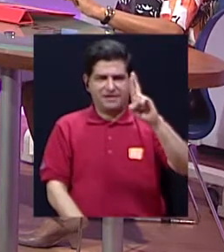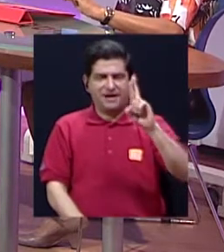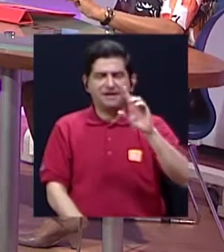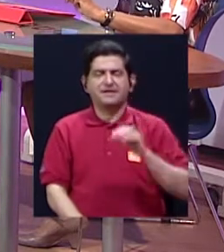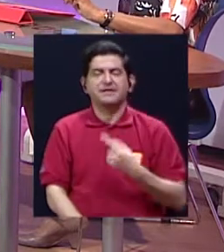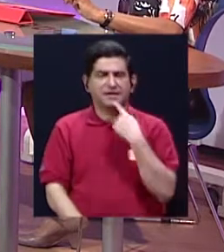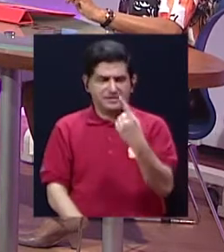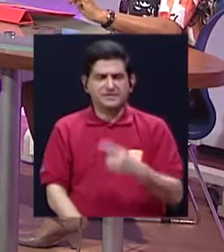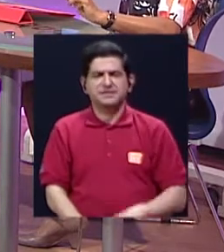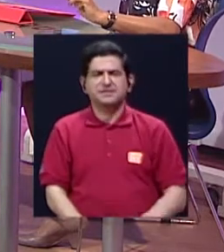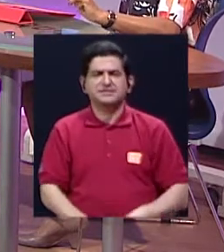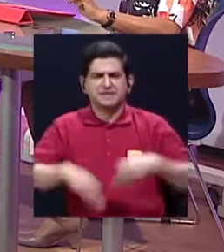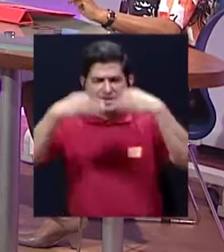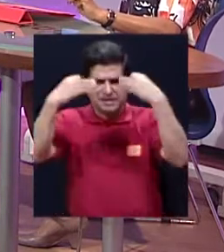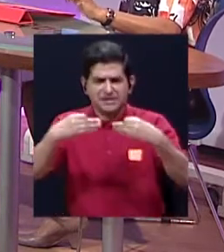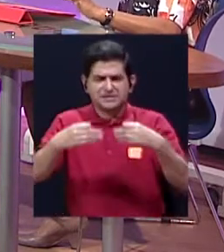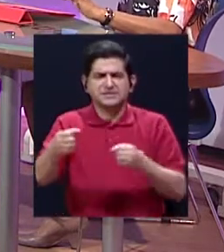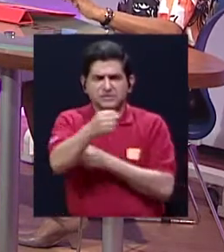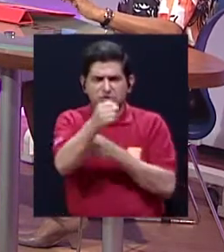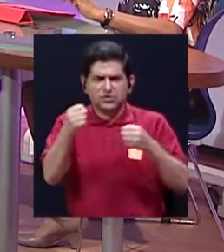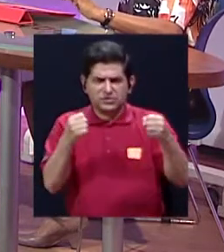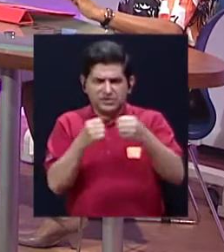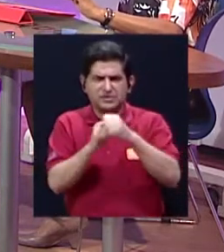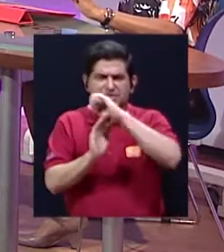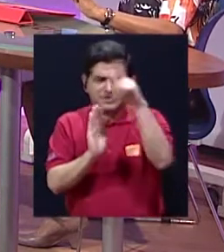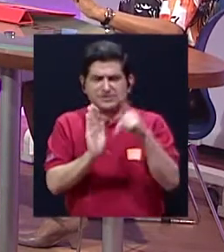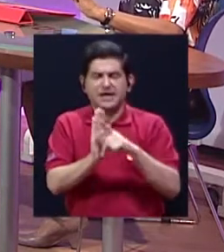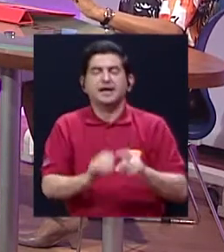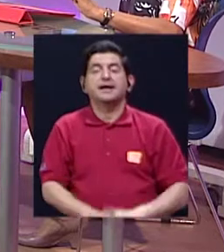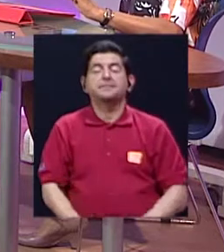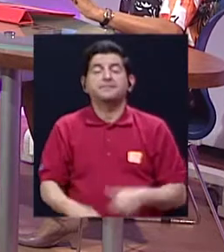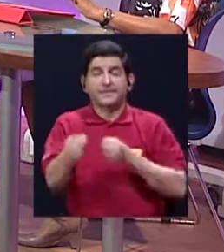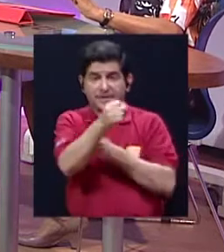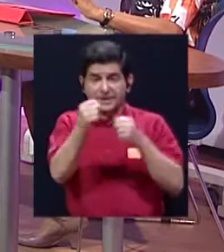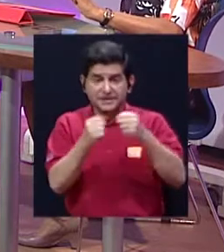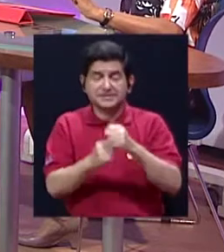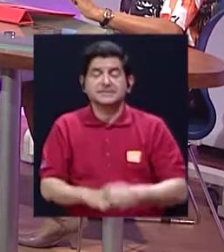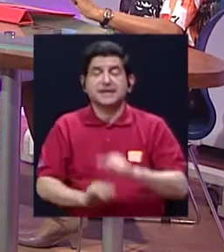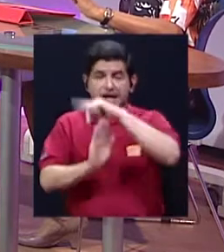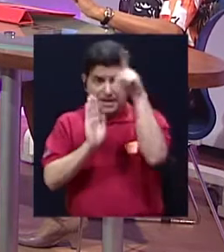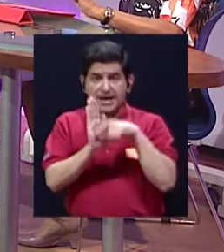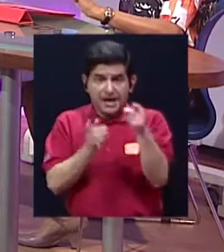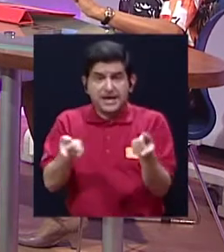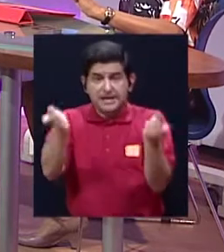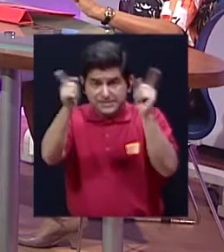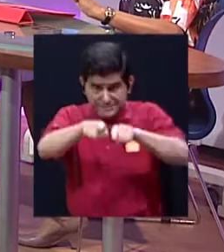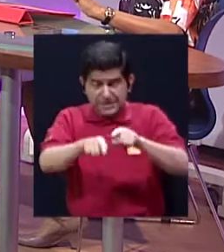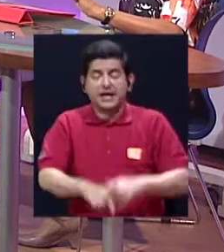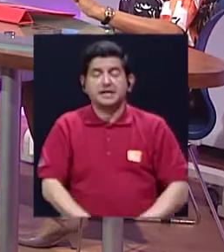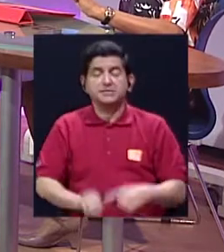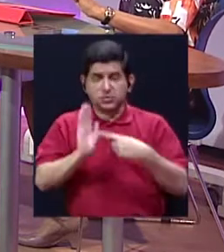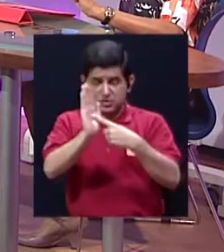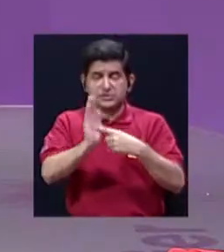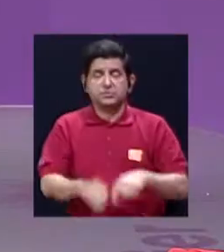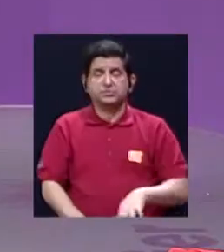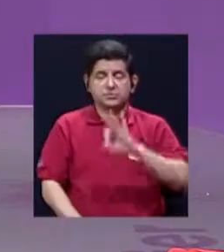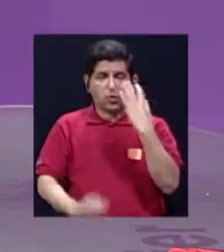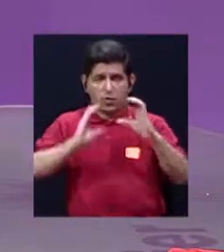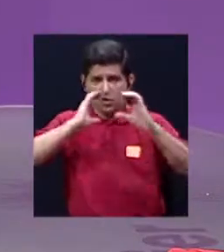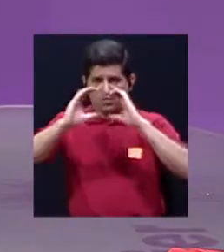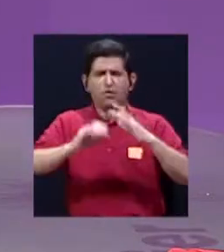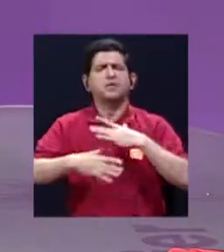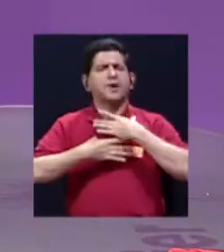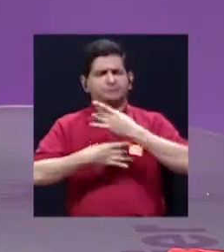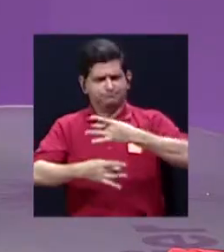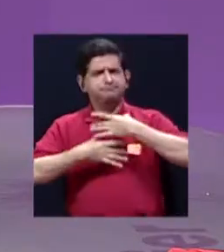reciente de la Sala Constitucional. Sí, la Sala Constitucional en este caso en particular que salió en medios es